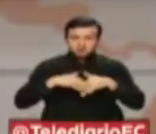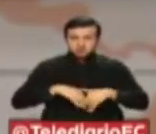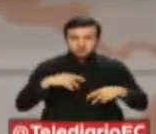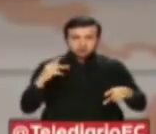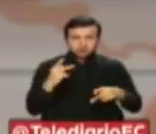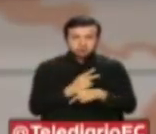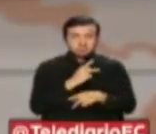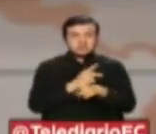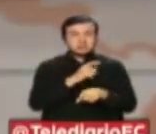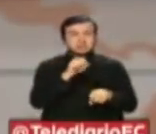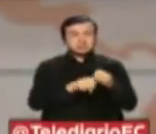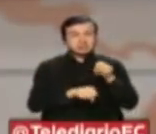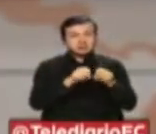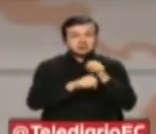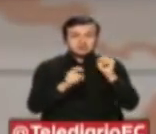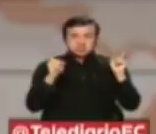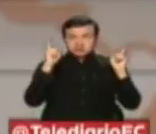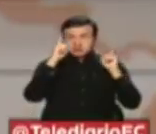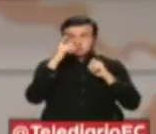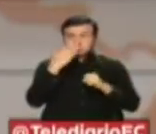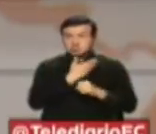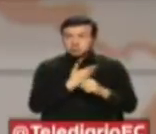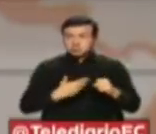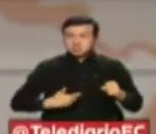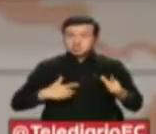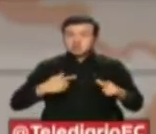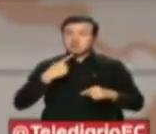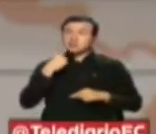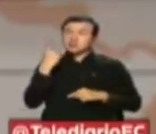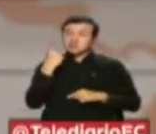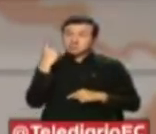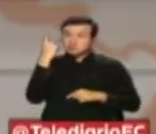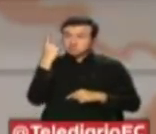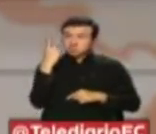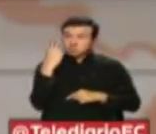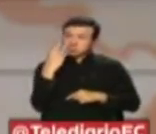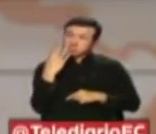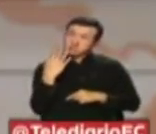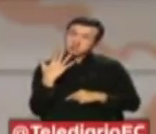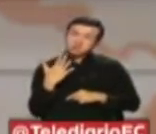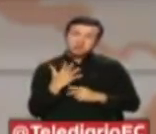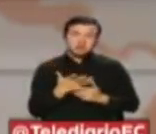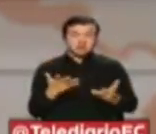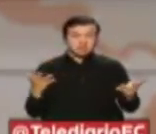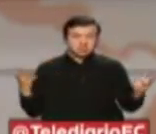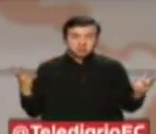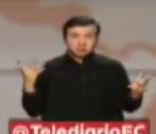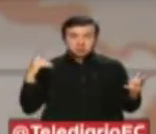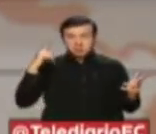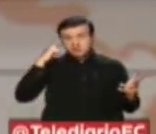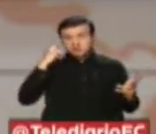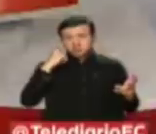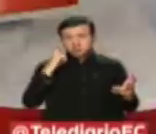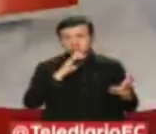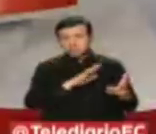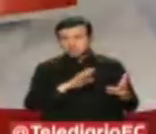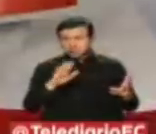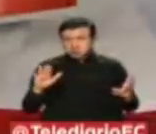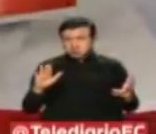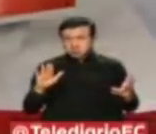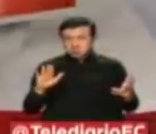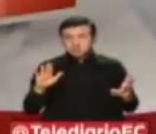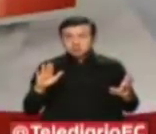destrozado y será difícil comunicó el presidente moreno en ninguno ni en dos ni en tres no en cuatro períodos de gobierno podremos descubrir